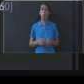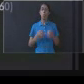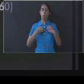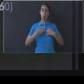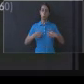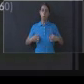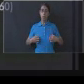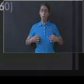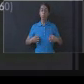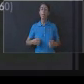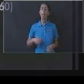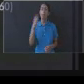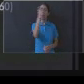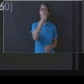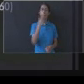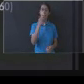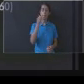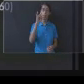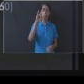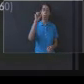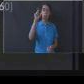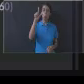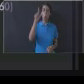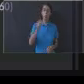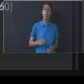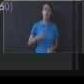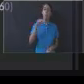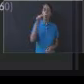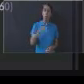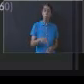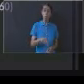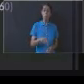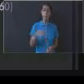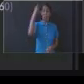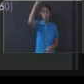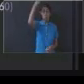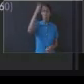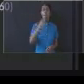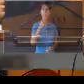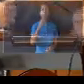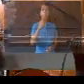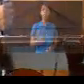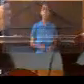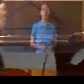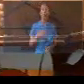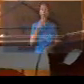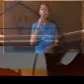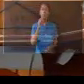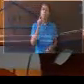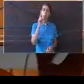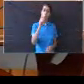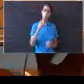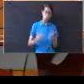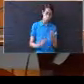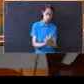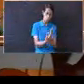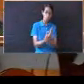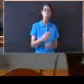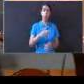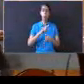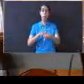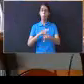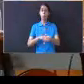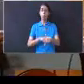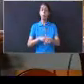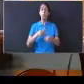Hermano, hoy la profecía nos decía de un nuevo tiempo. Pero que hay que avanzar a ese nuevo tiempo. Y uno no puede